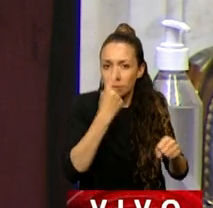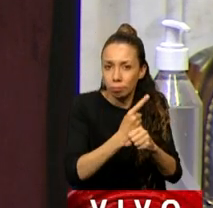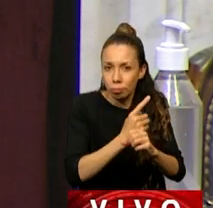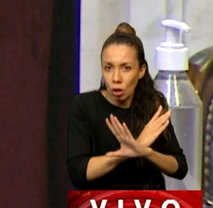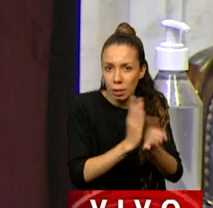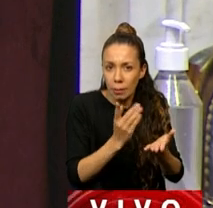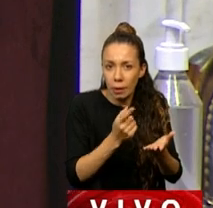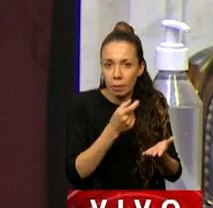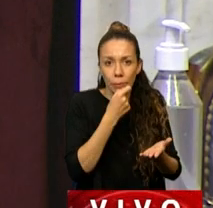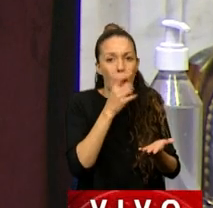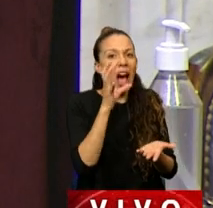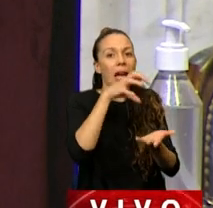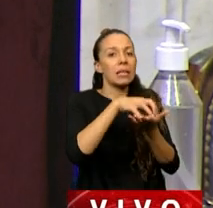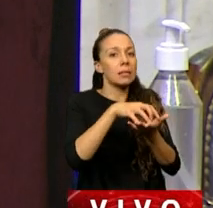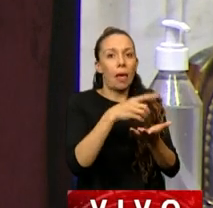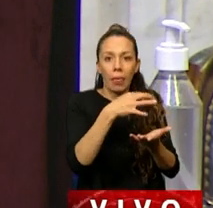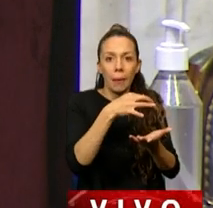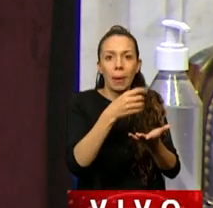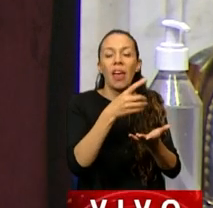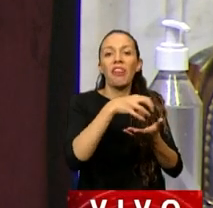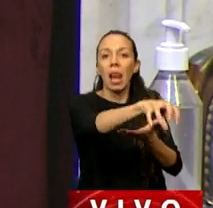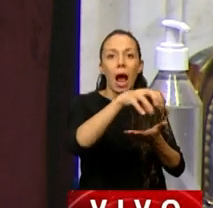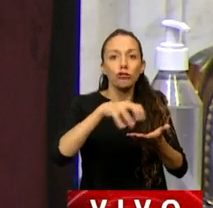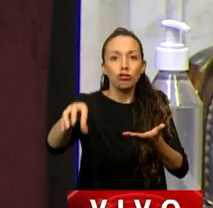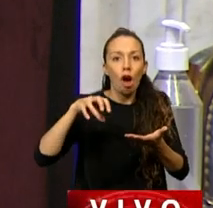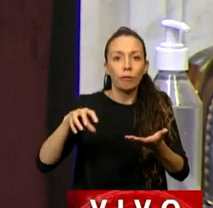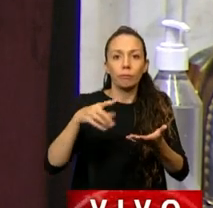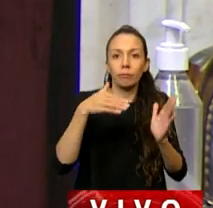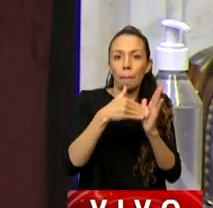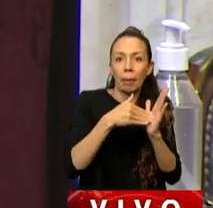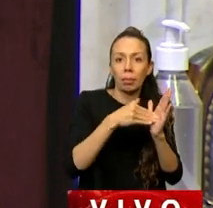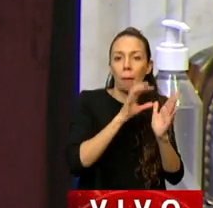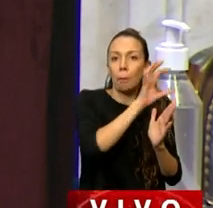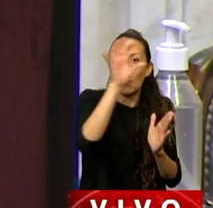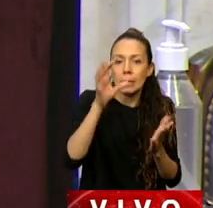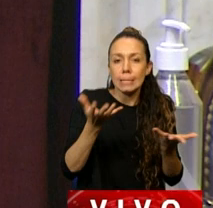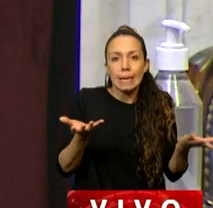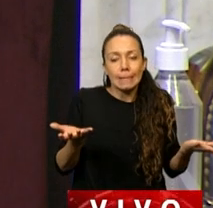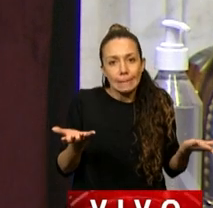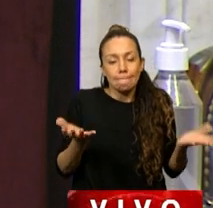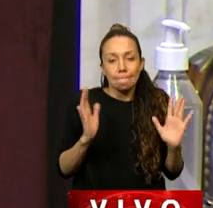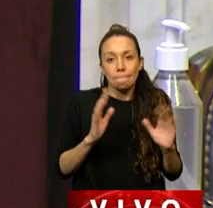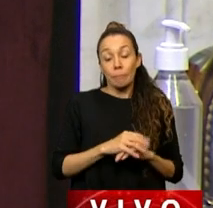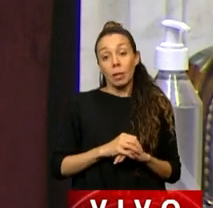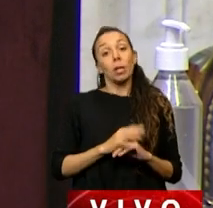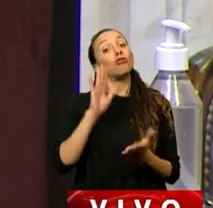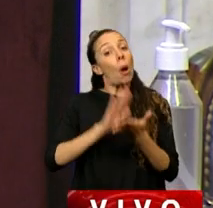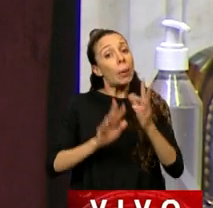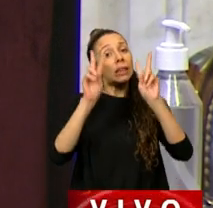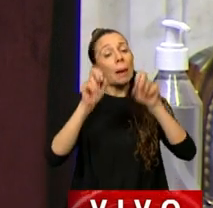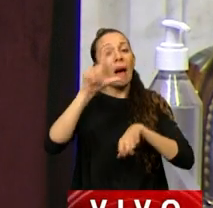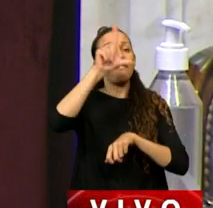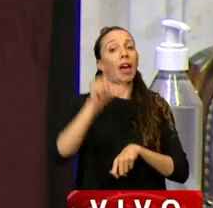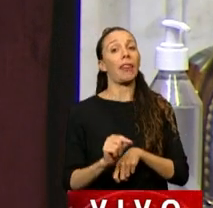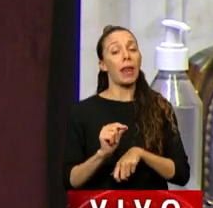poner delegaciones, las que le parecieran necesarias en las provincias. En cuanto al federalismo, además de agregar que las